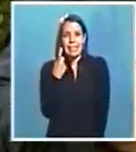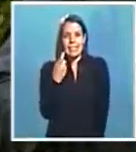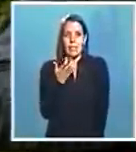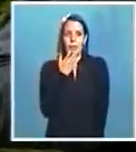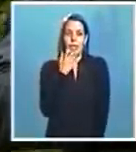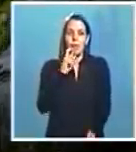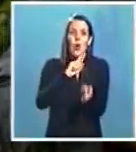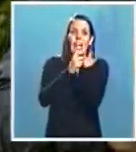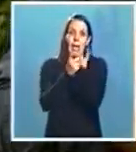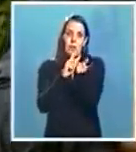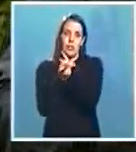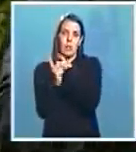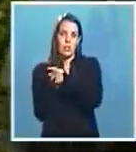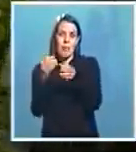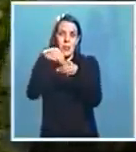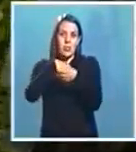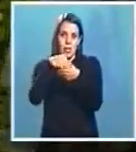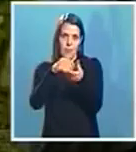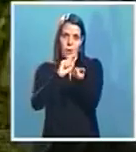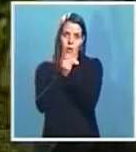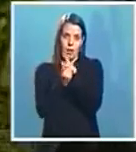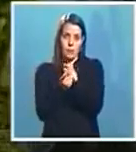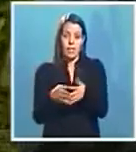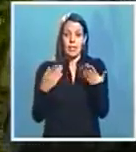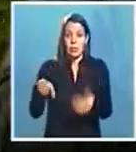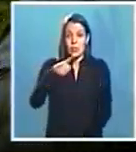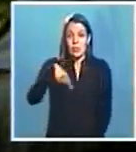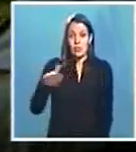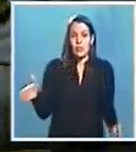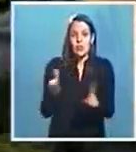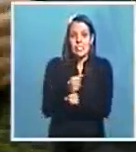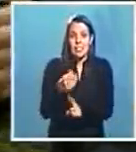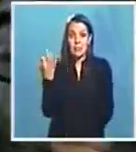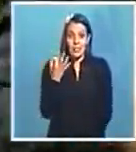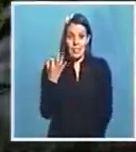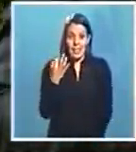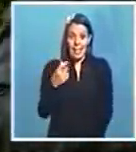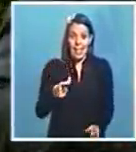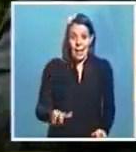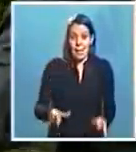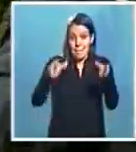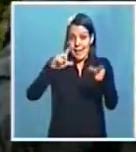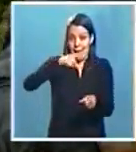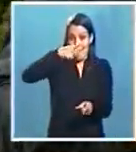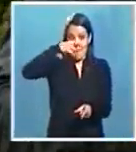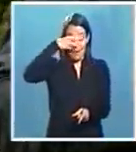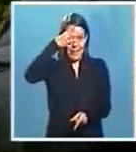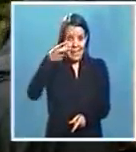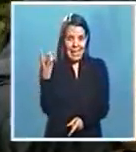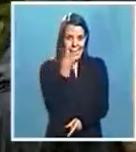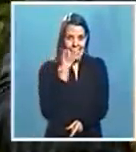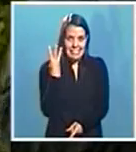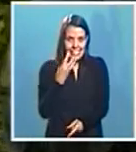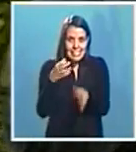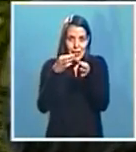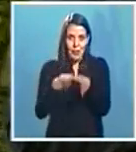cambios en o que é a distribución interior. Entón, nosotros o que hemos conseguido é unha especie de módulo que se repite en cada unha das plantas que nos permite tener espacios de